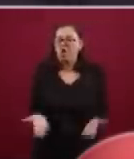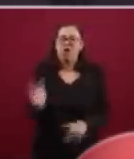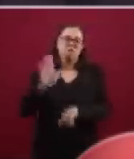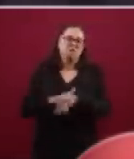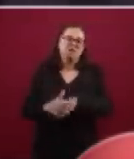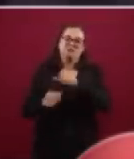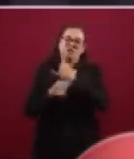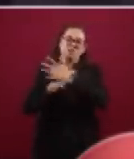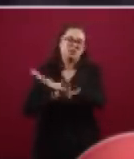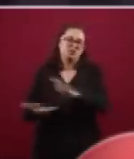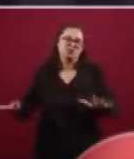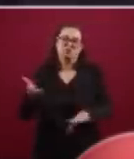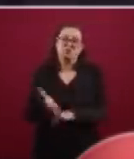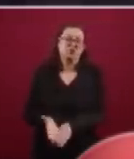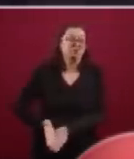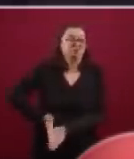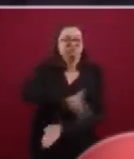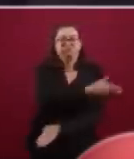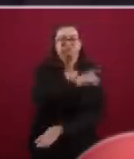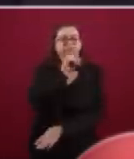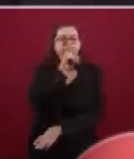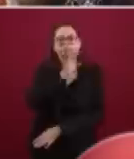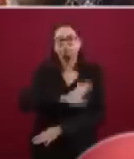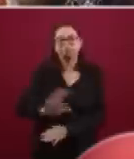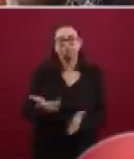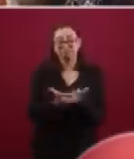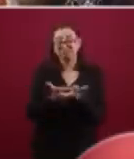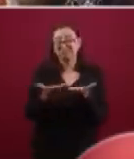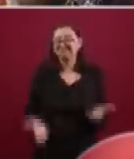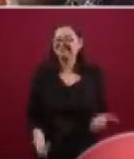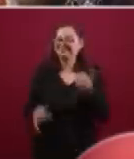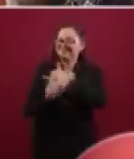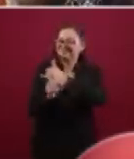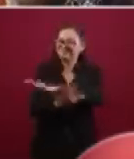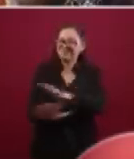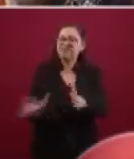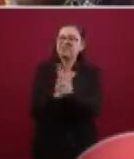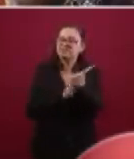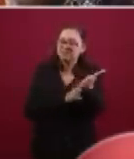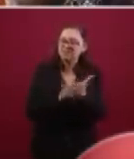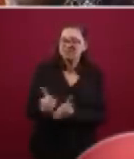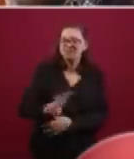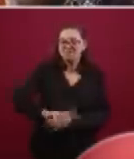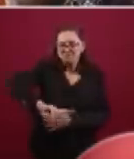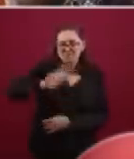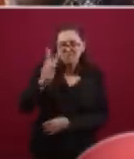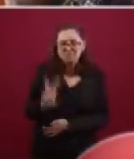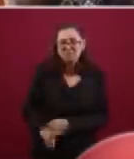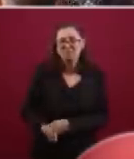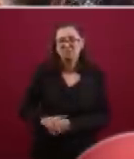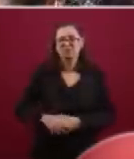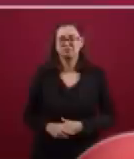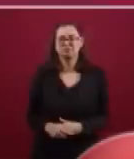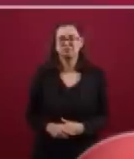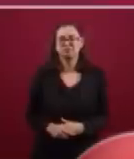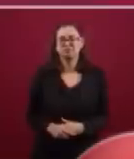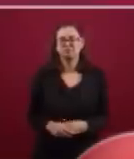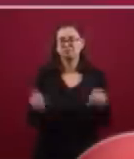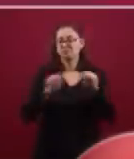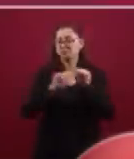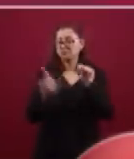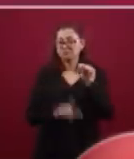antes. Se garantiza más el derecho a la información. En todo el